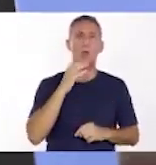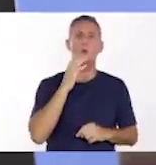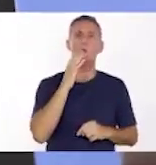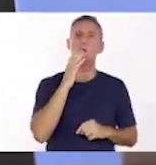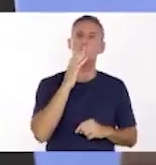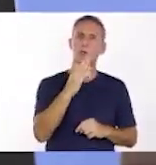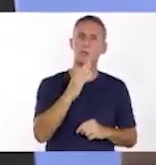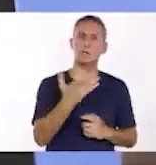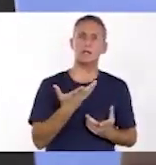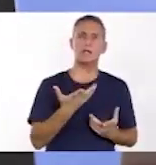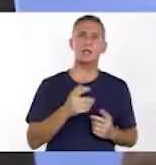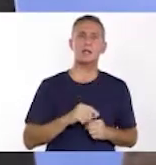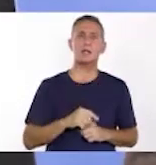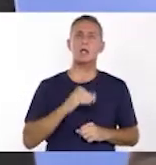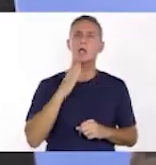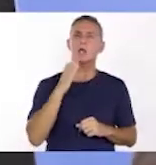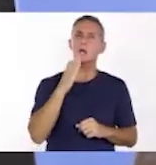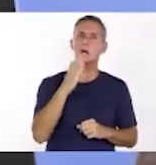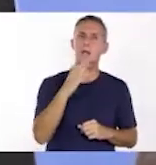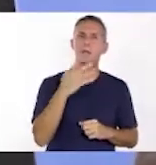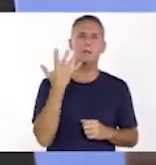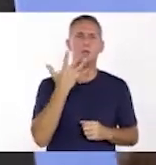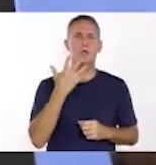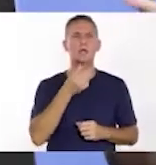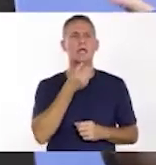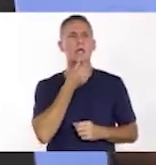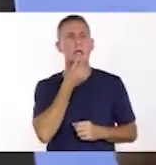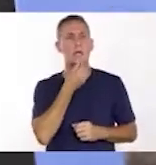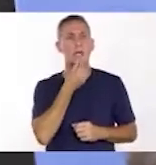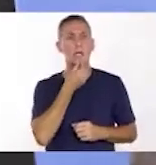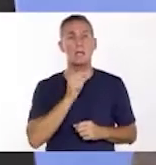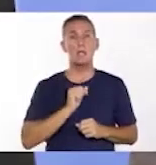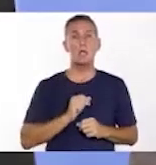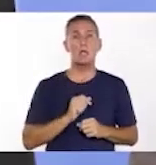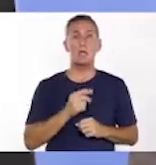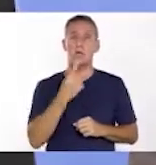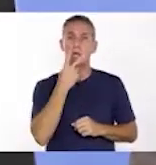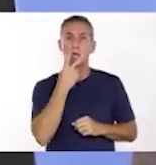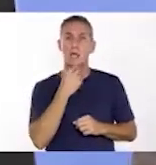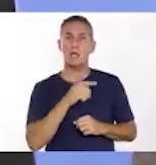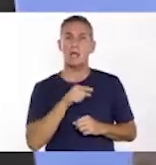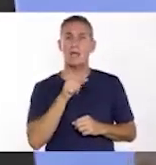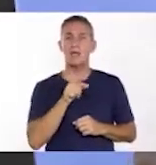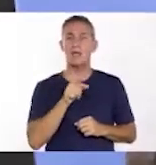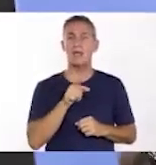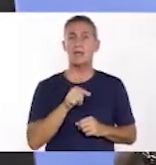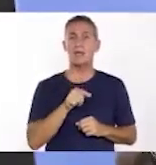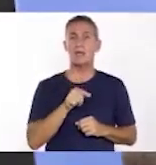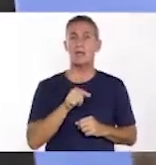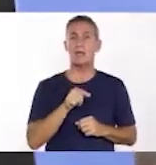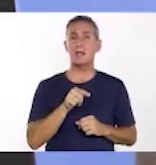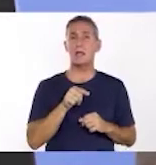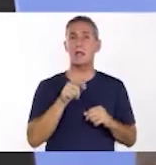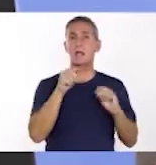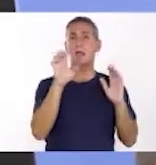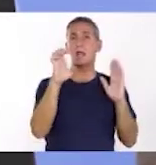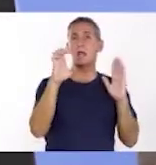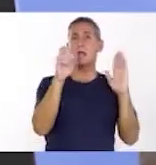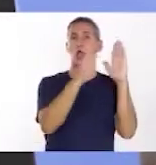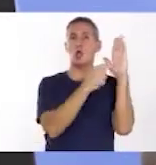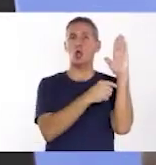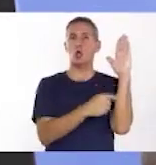era el respeto al anciano. Por eso se dice aquí que él viola el código